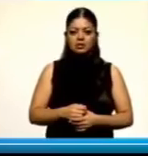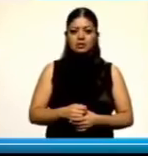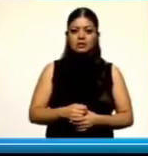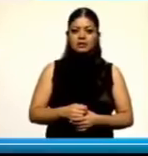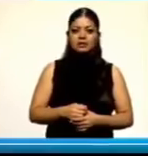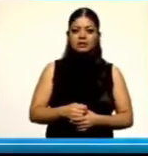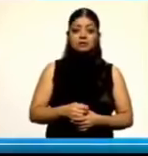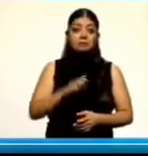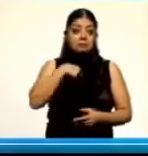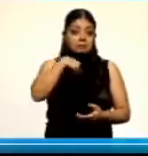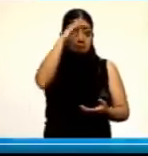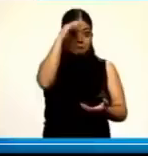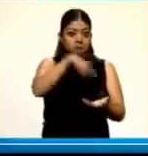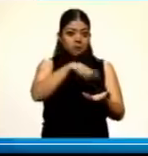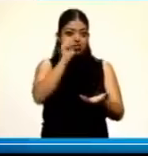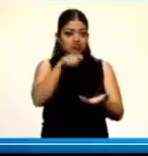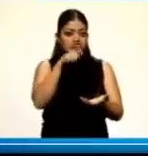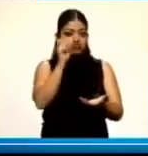Yo creo que este trompo tiene...